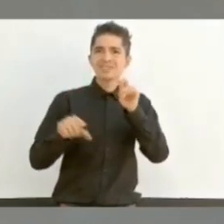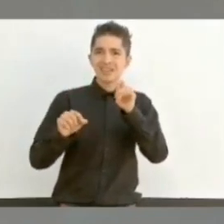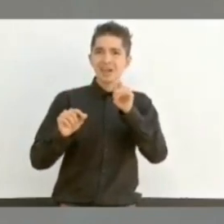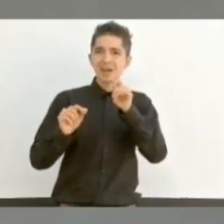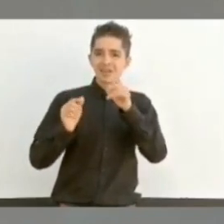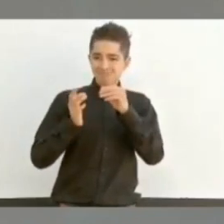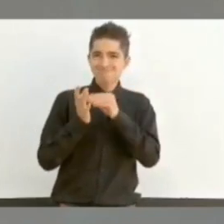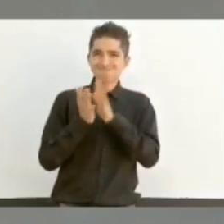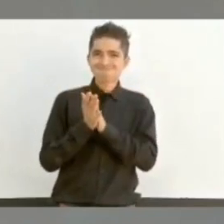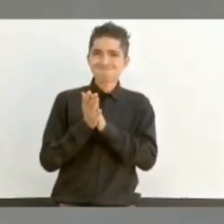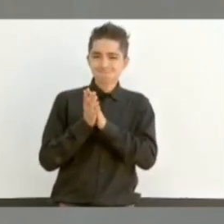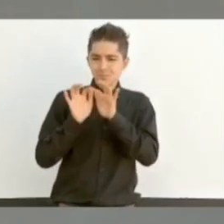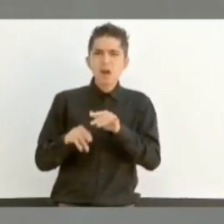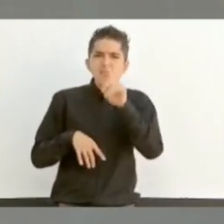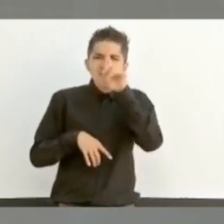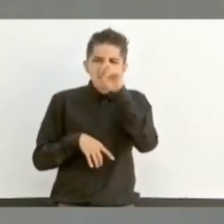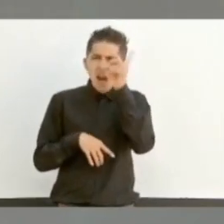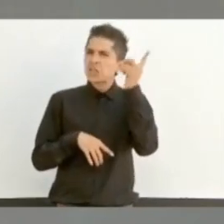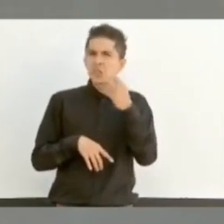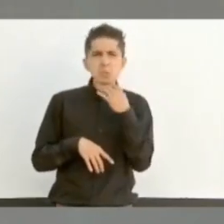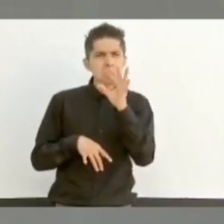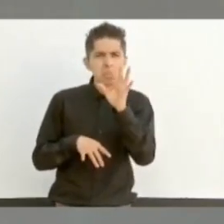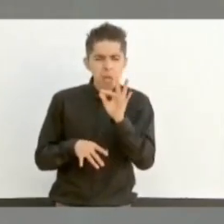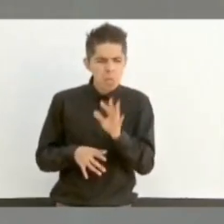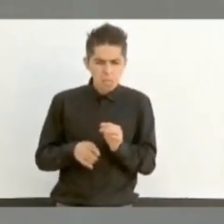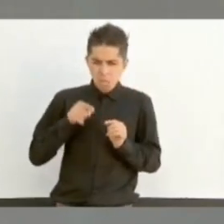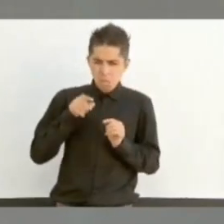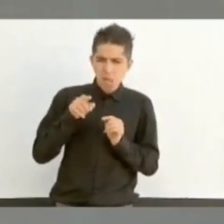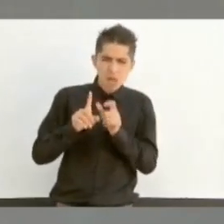donde de manera sencilla